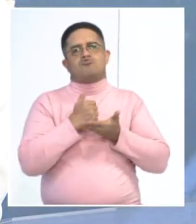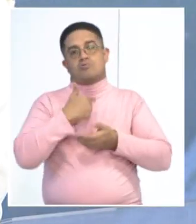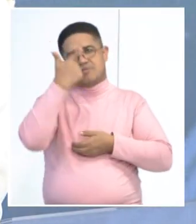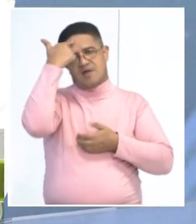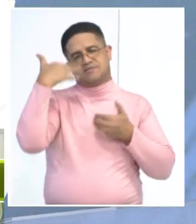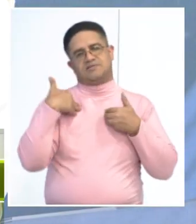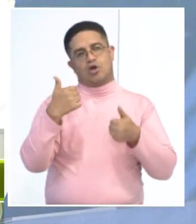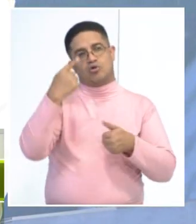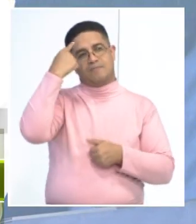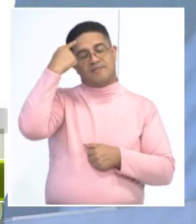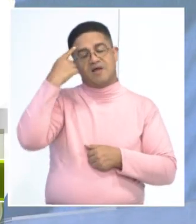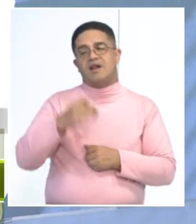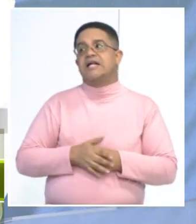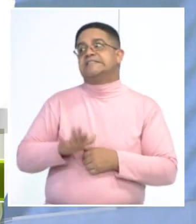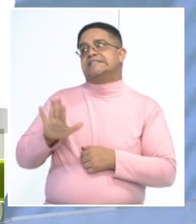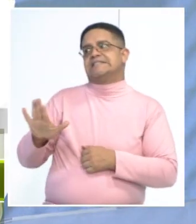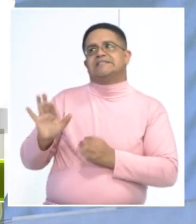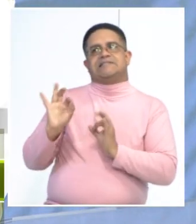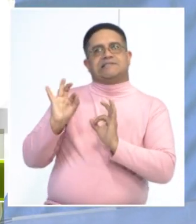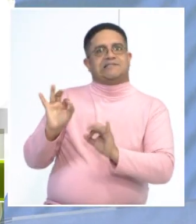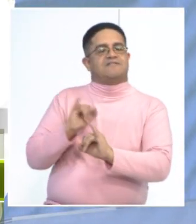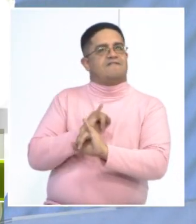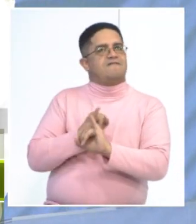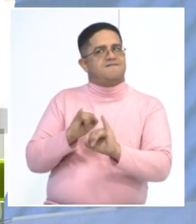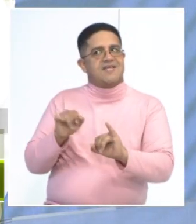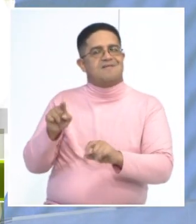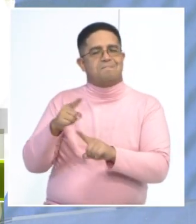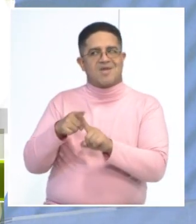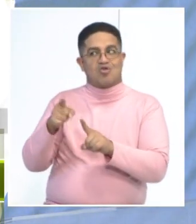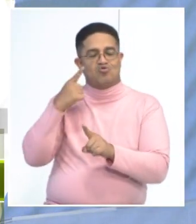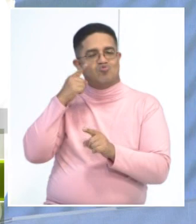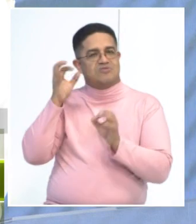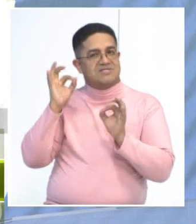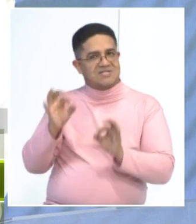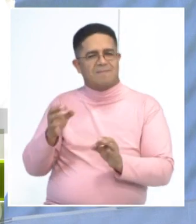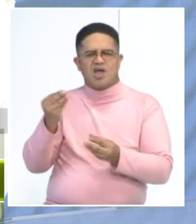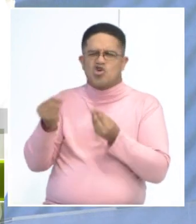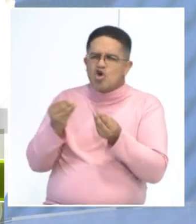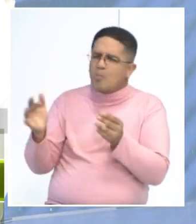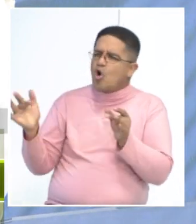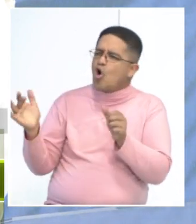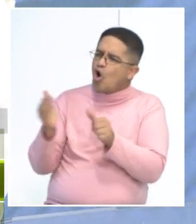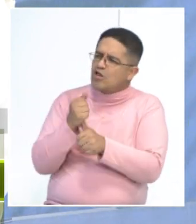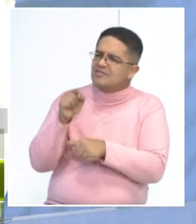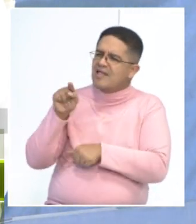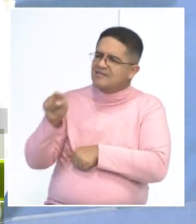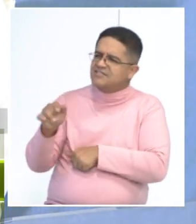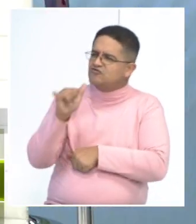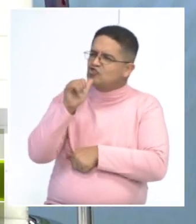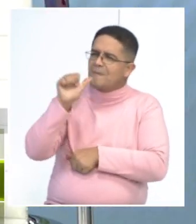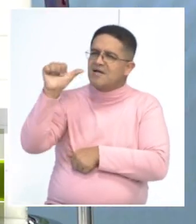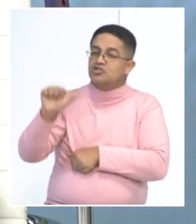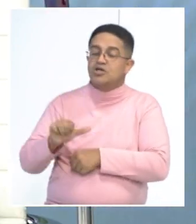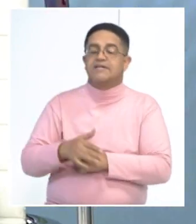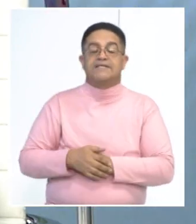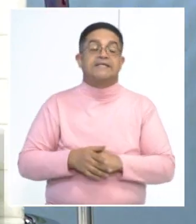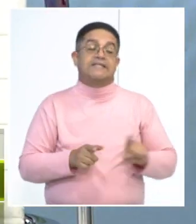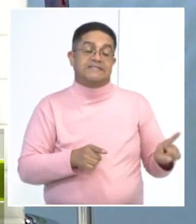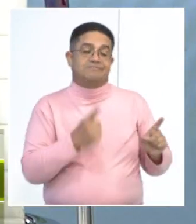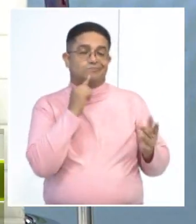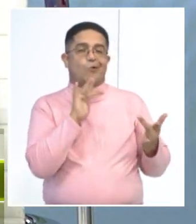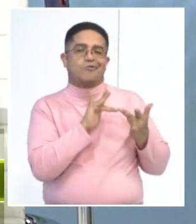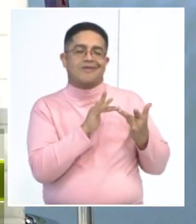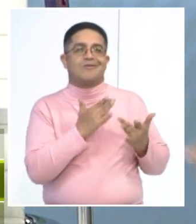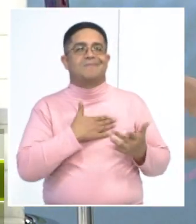supuesto, Ezequiel, se nos termina el tiempo, pero muy activa siempre tú por las redes sociales. ¿Cómo te consiguen y cómo consiguen más información? Sí, bueno, en redes